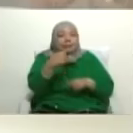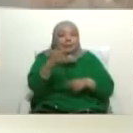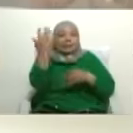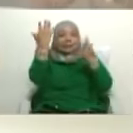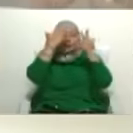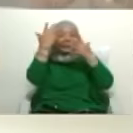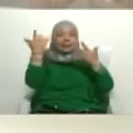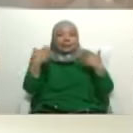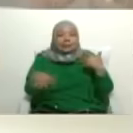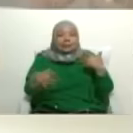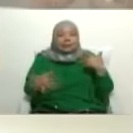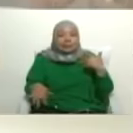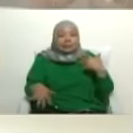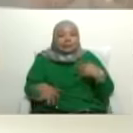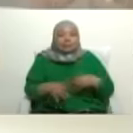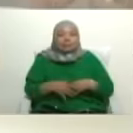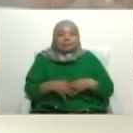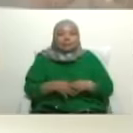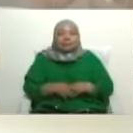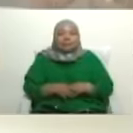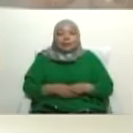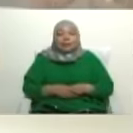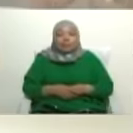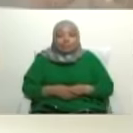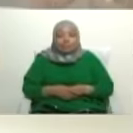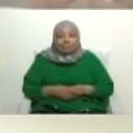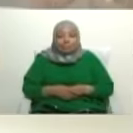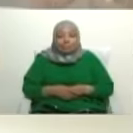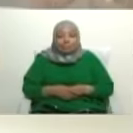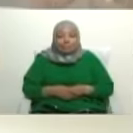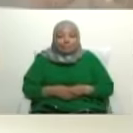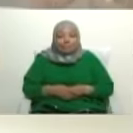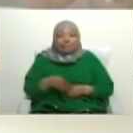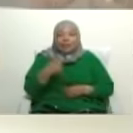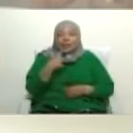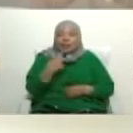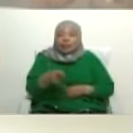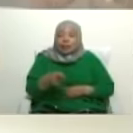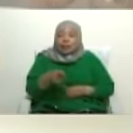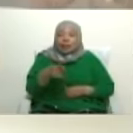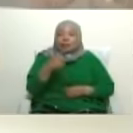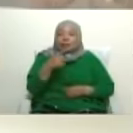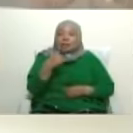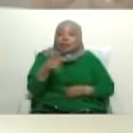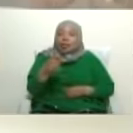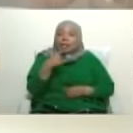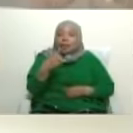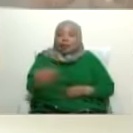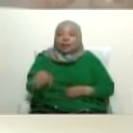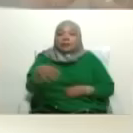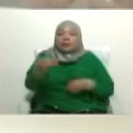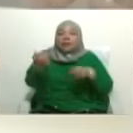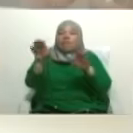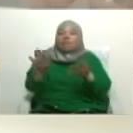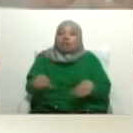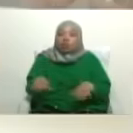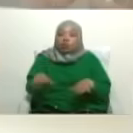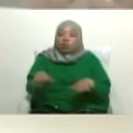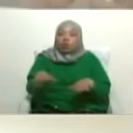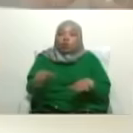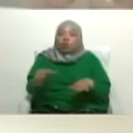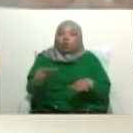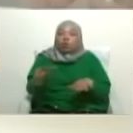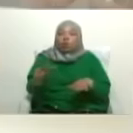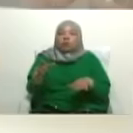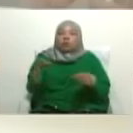que está ahí se llama José Antonio Colina. Es un conspirador, un desertor, un agente